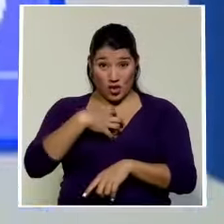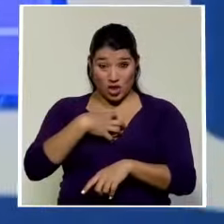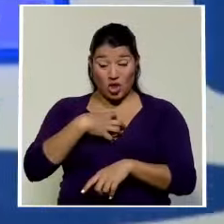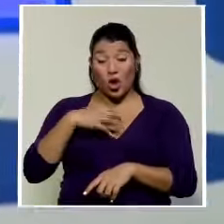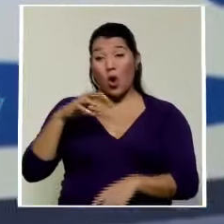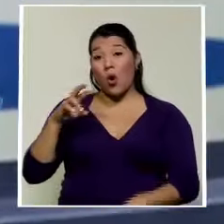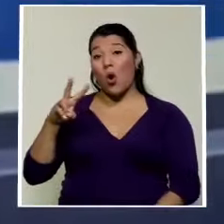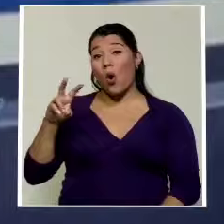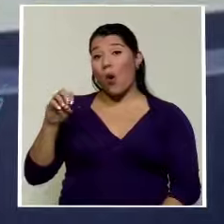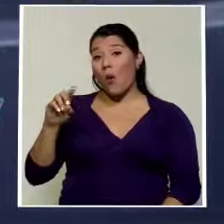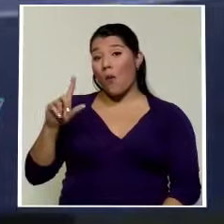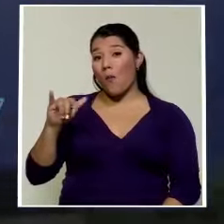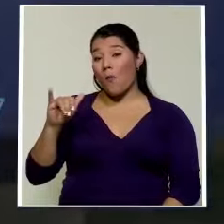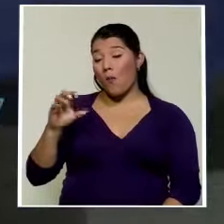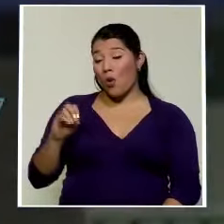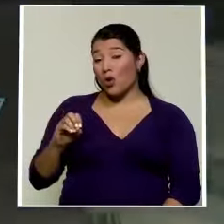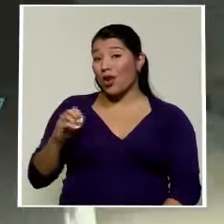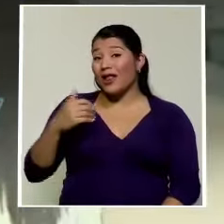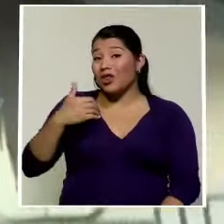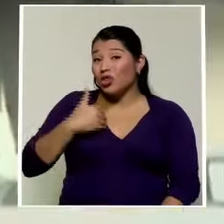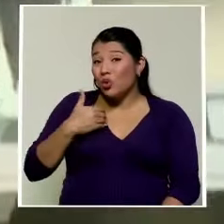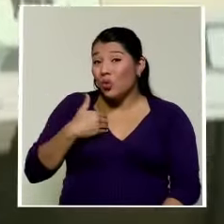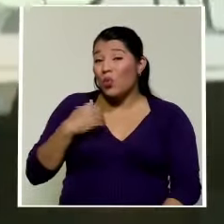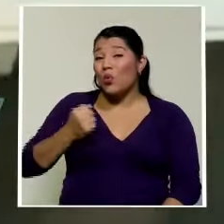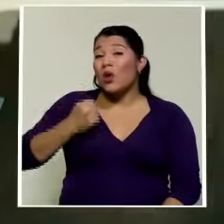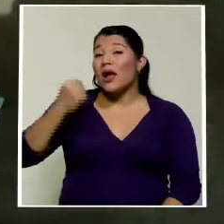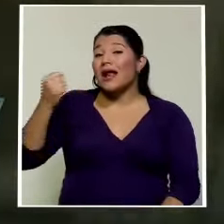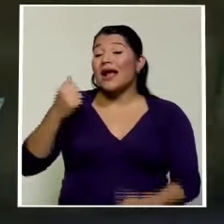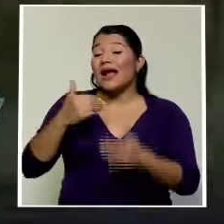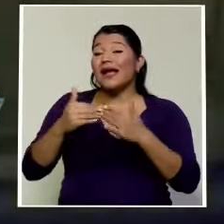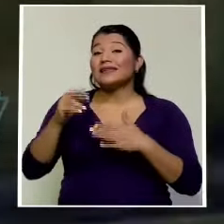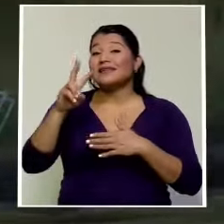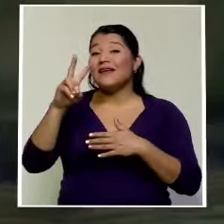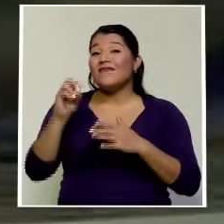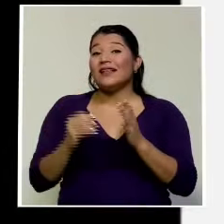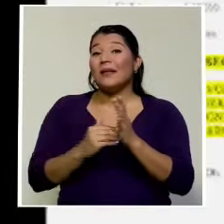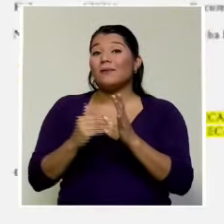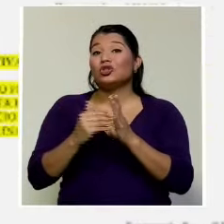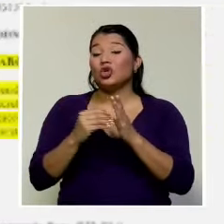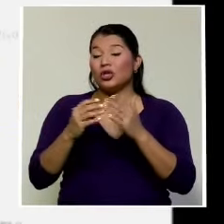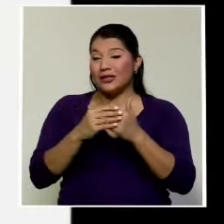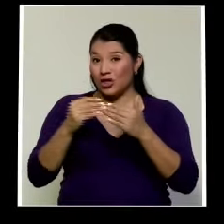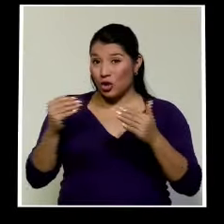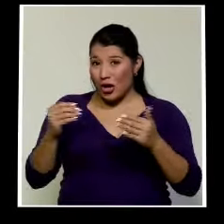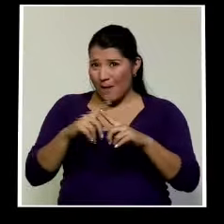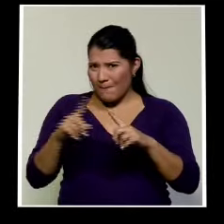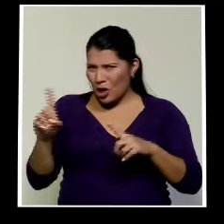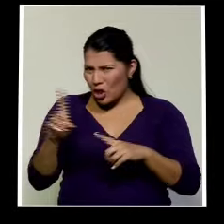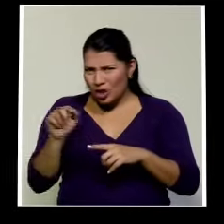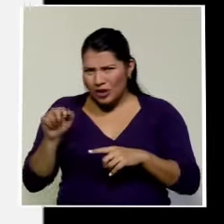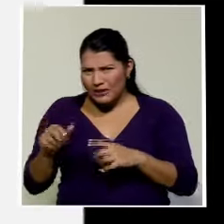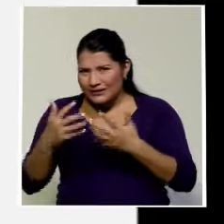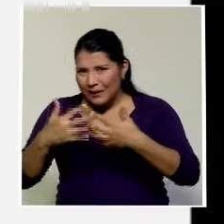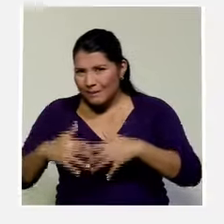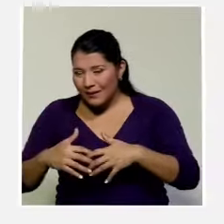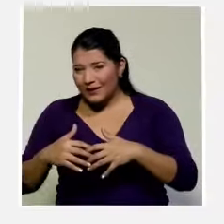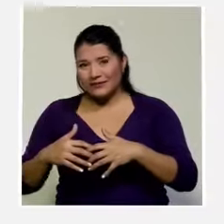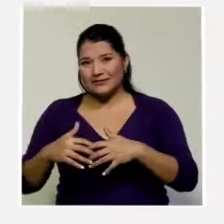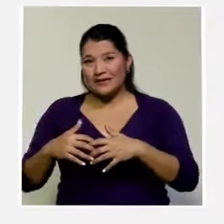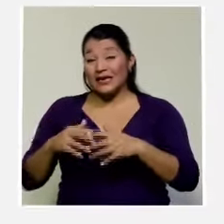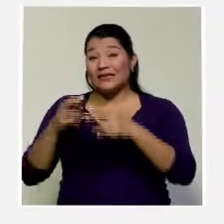una inyección de capital de casi 20 millones de dólares. No obstante, esta segunda